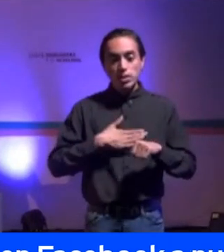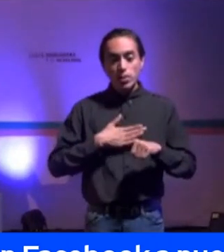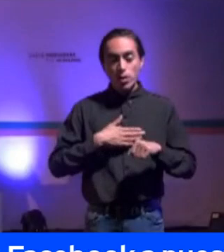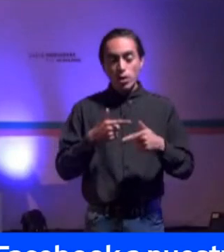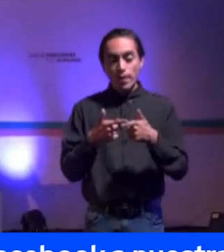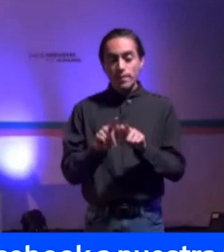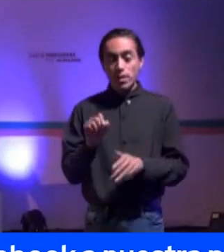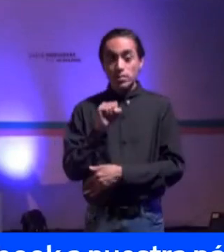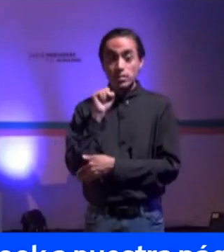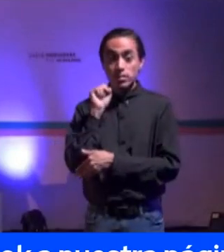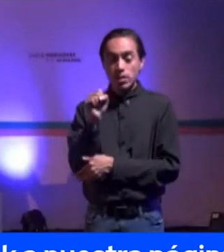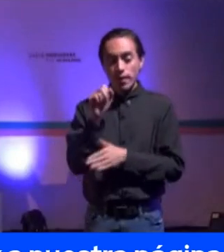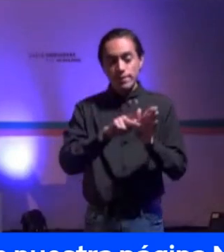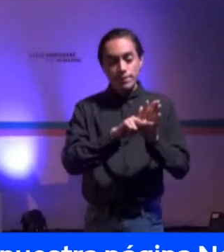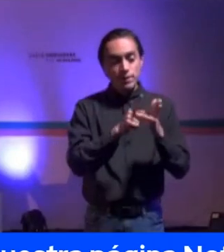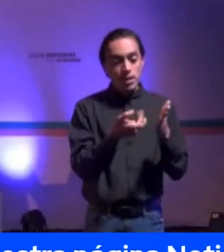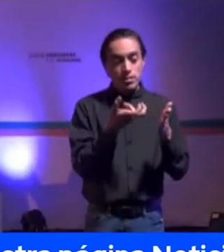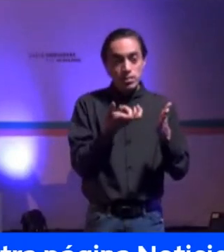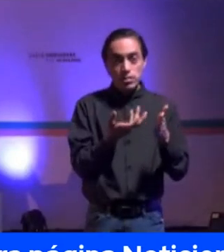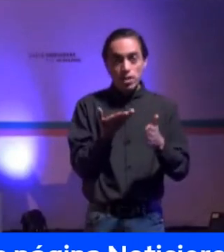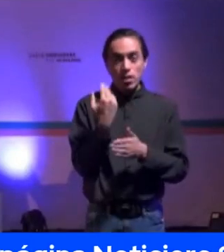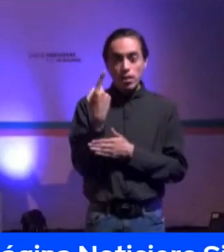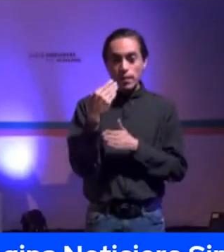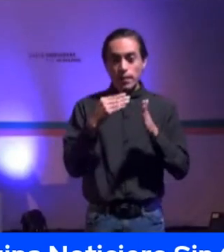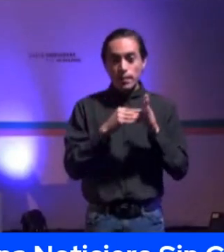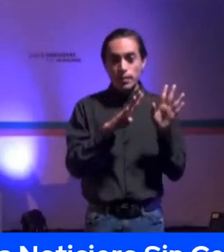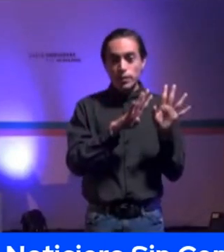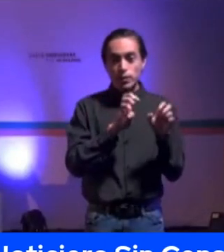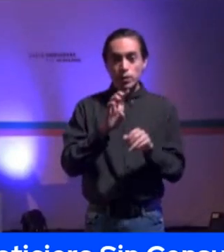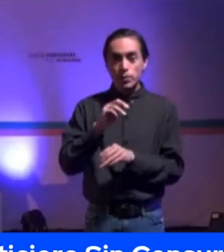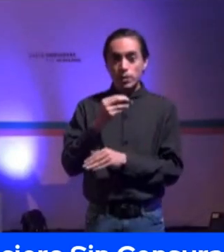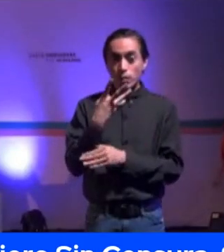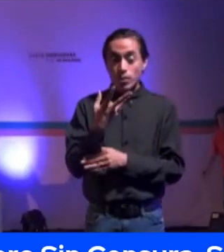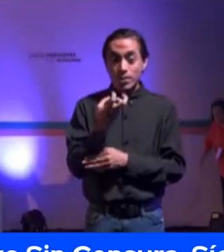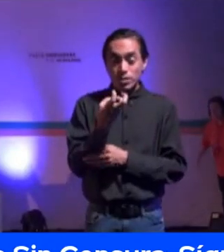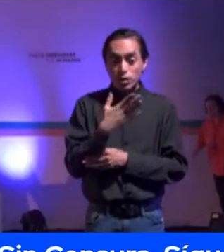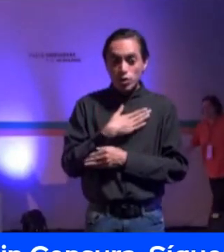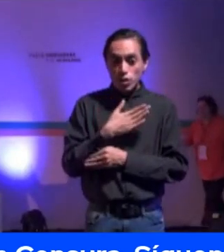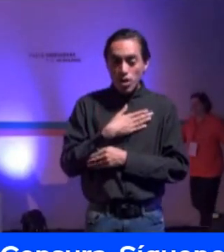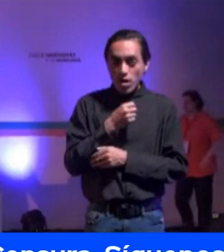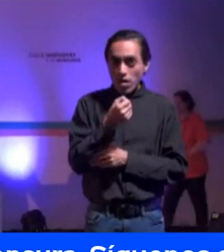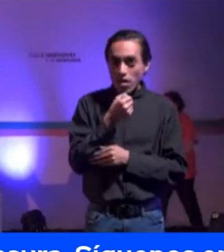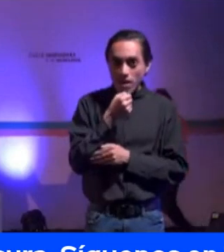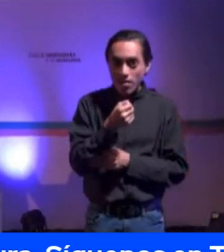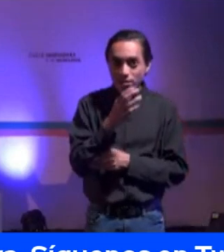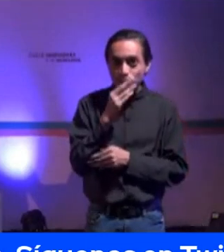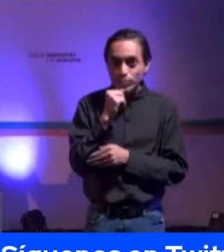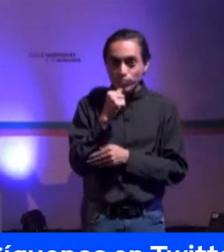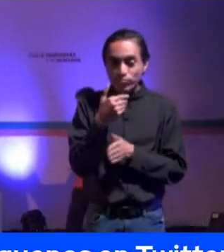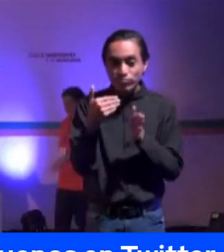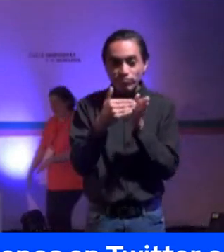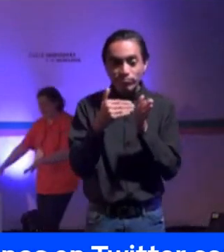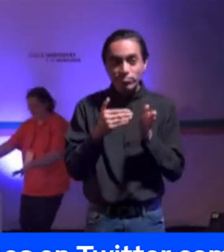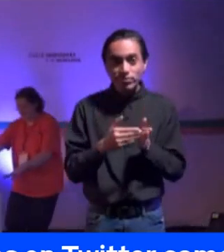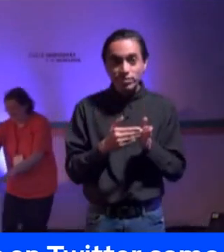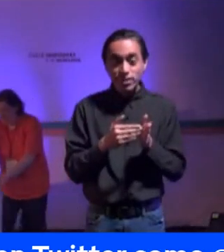en un periódico, y desde entonces, desde 94 no pude ejercer. Pues a mí me da gusto ver todo este crecimiento